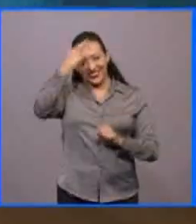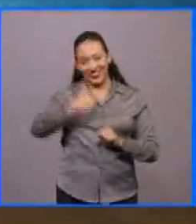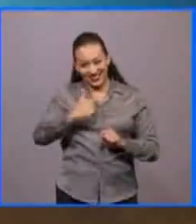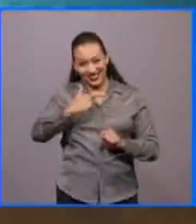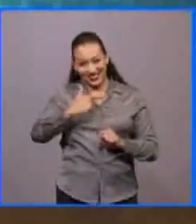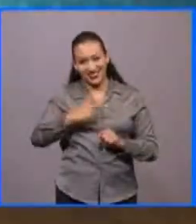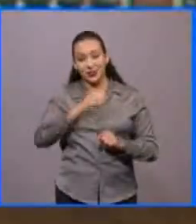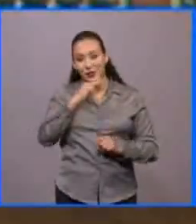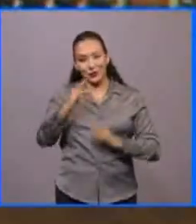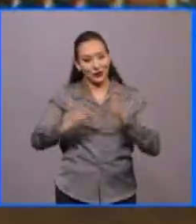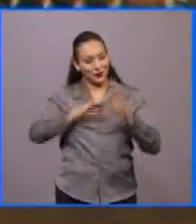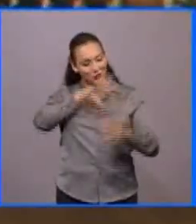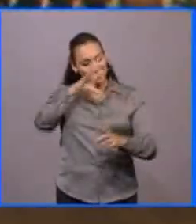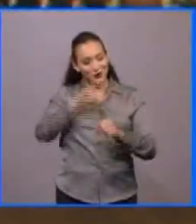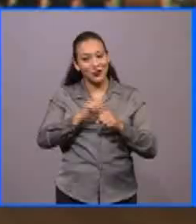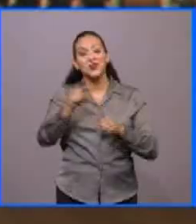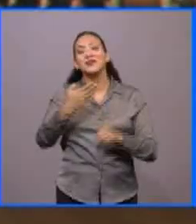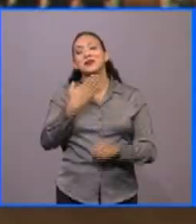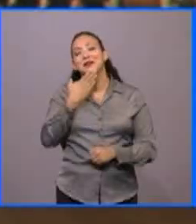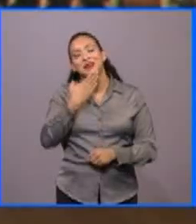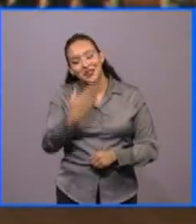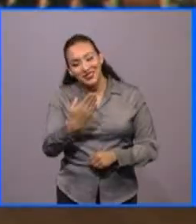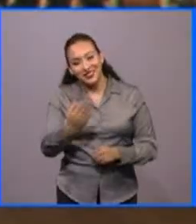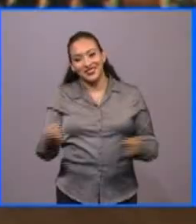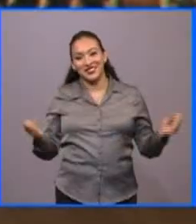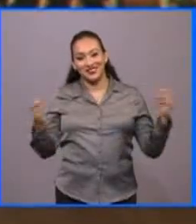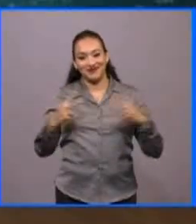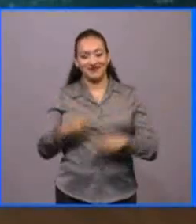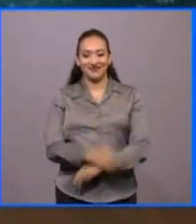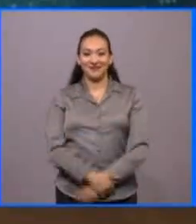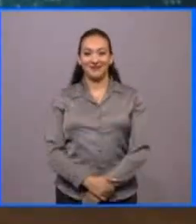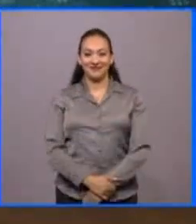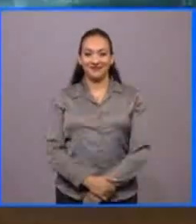las 8:30 de la noche. Le deseamos una excelente tarde.